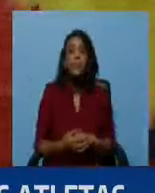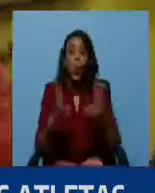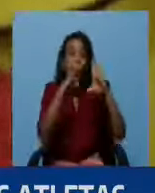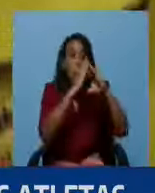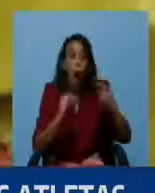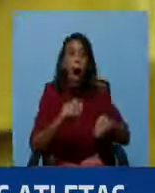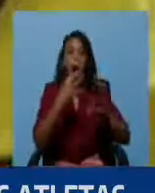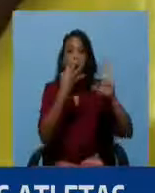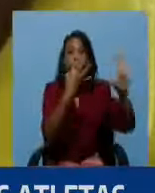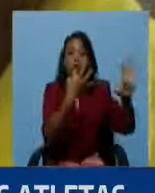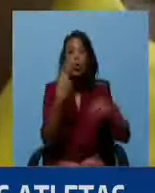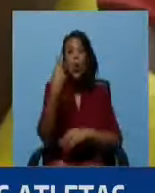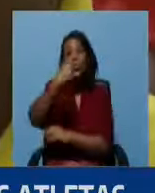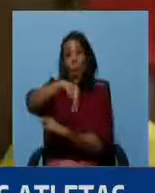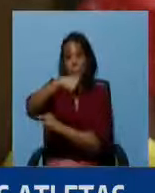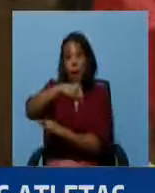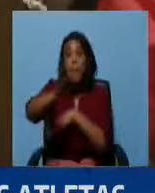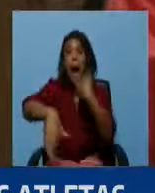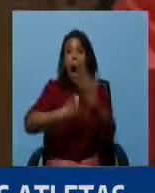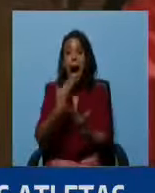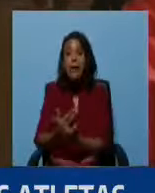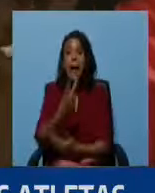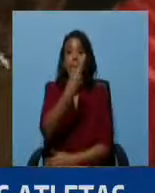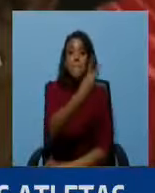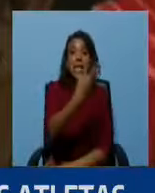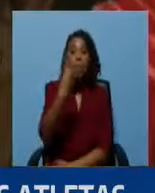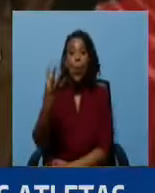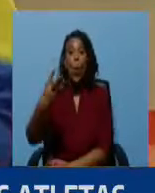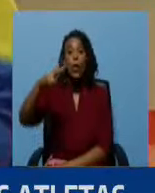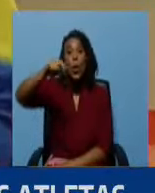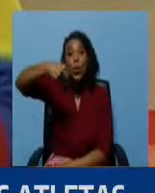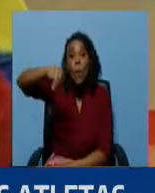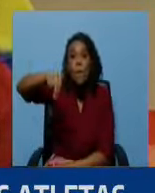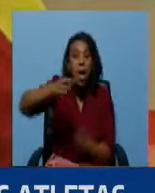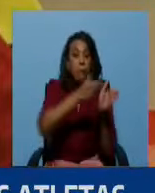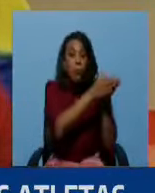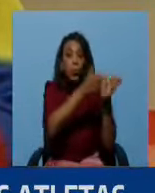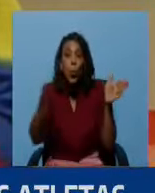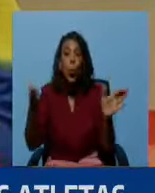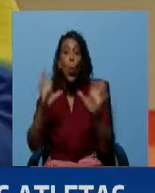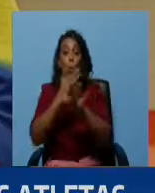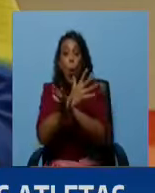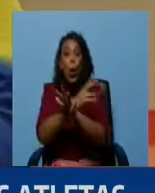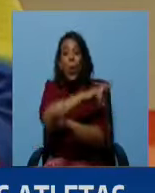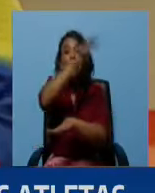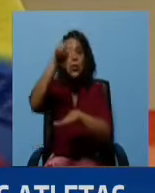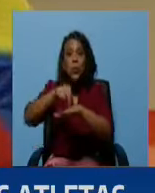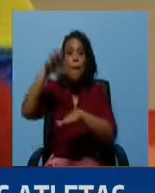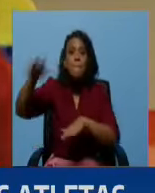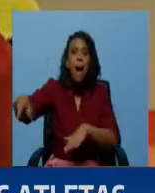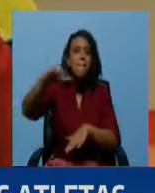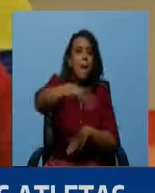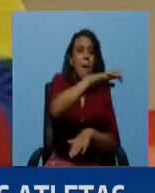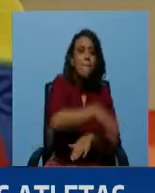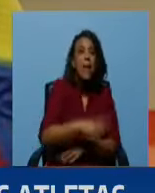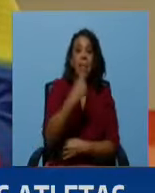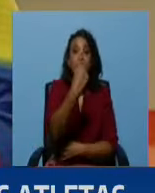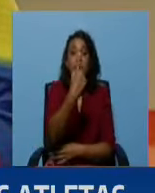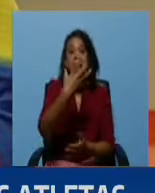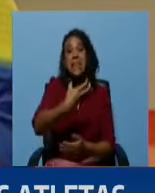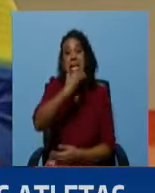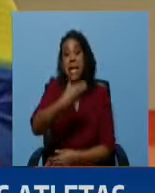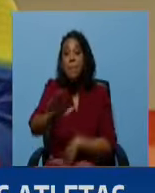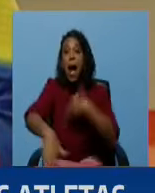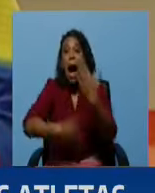Del 8 de noviembre al 24 de noviembre, los Juegos Nacionales. Y del 1 de